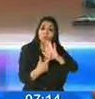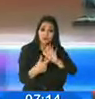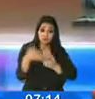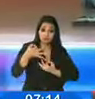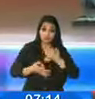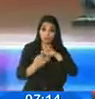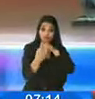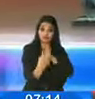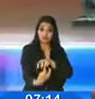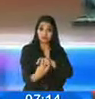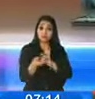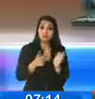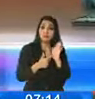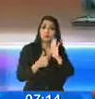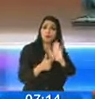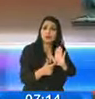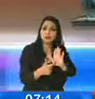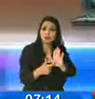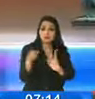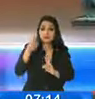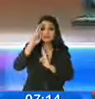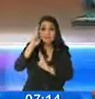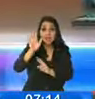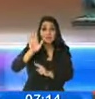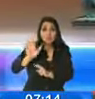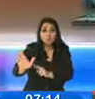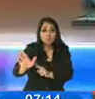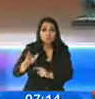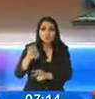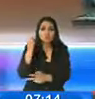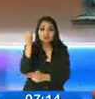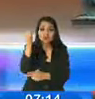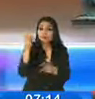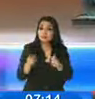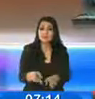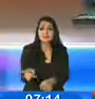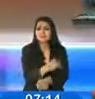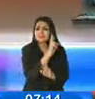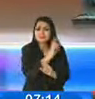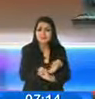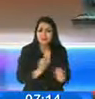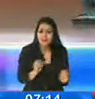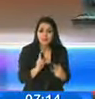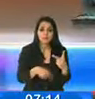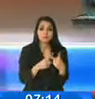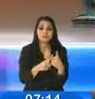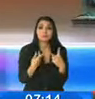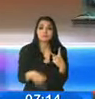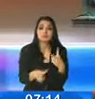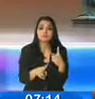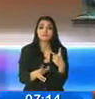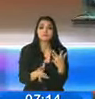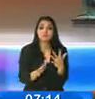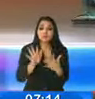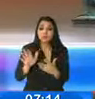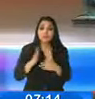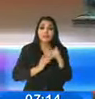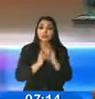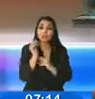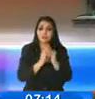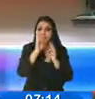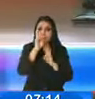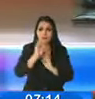audiencia la flagrante violación a los derechos humanos, violación a su inocencia y